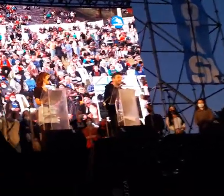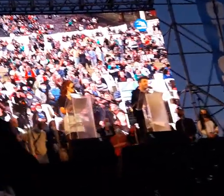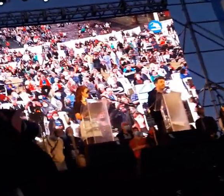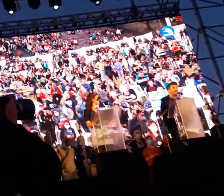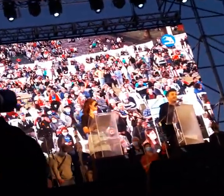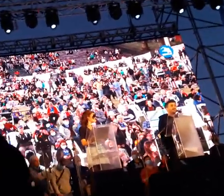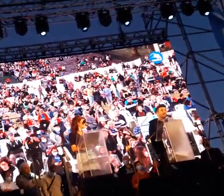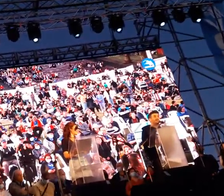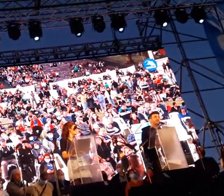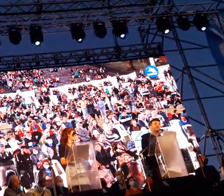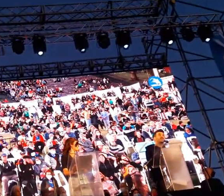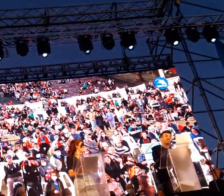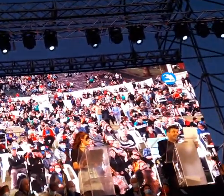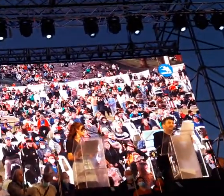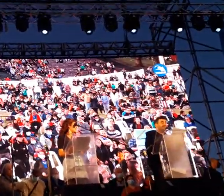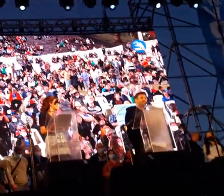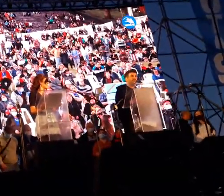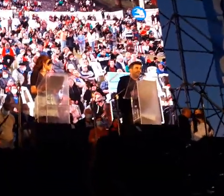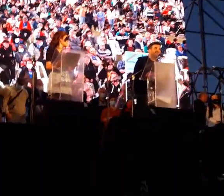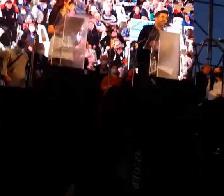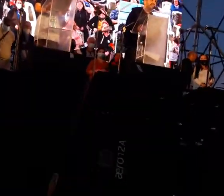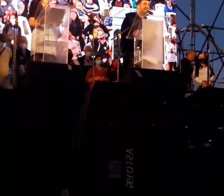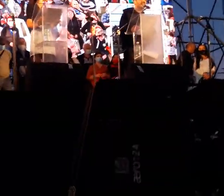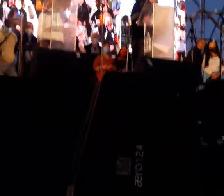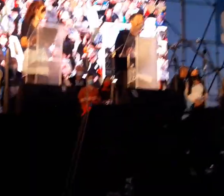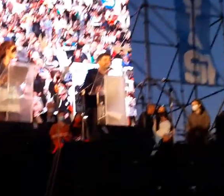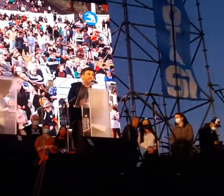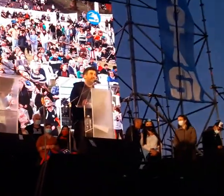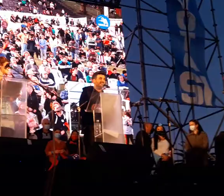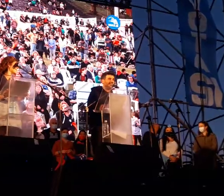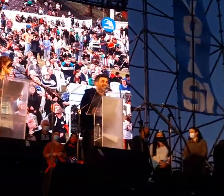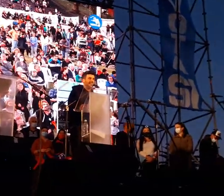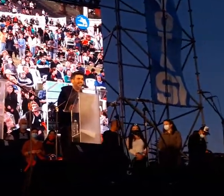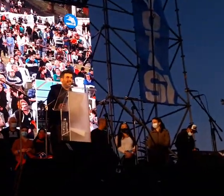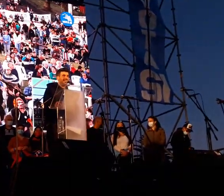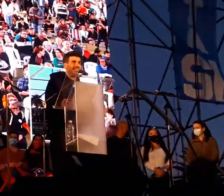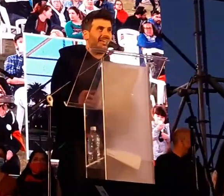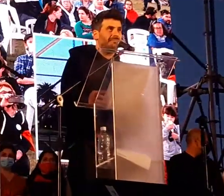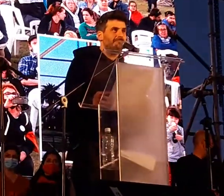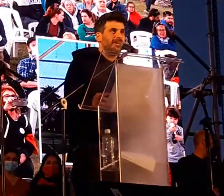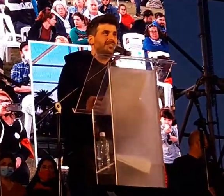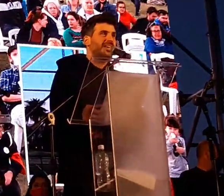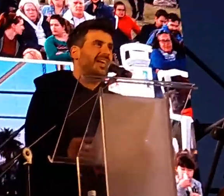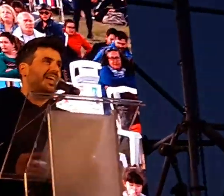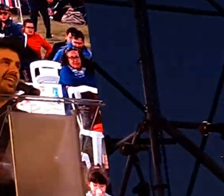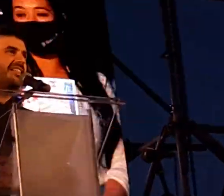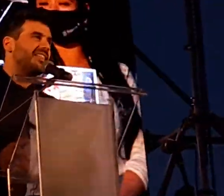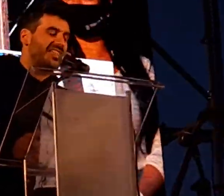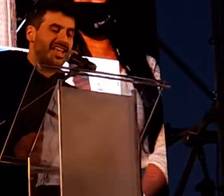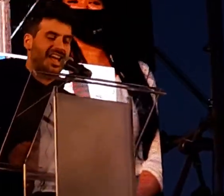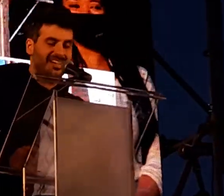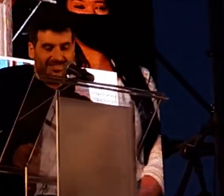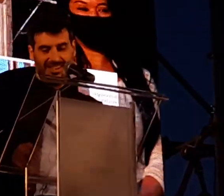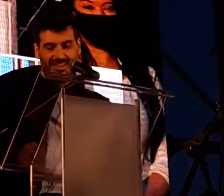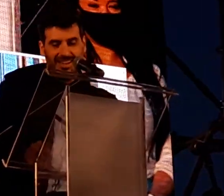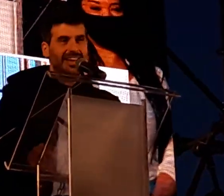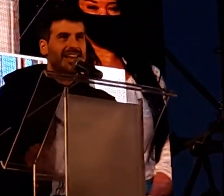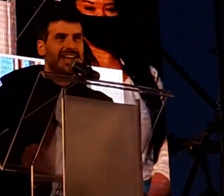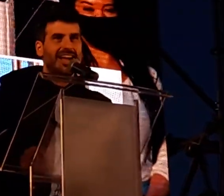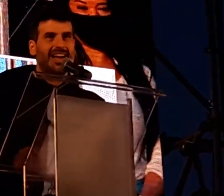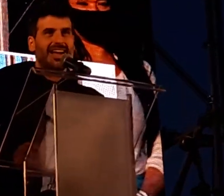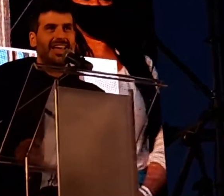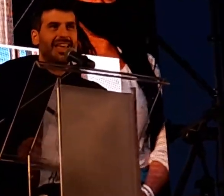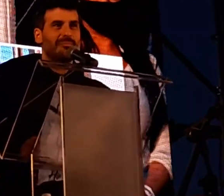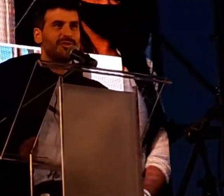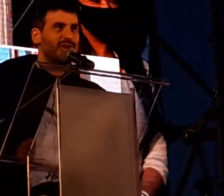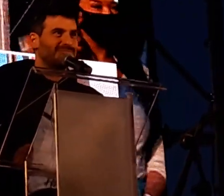compañeras durante un montón de tiempo, seguramente se van a dar cuenta. Así que entenderán